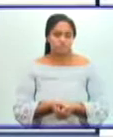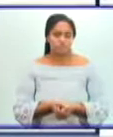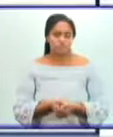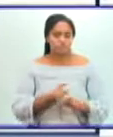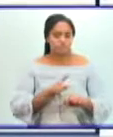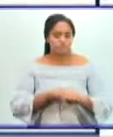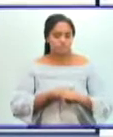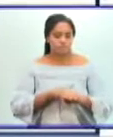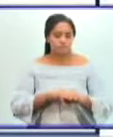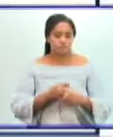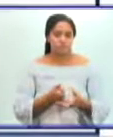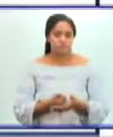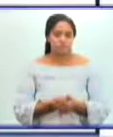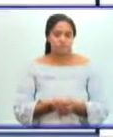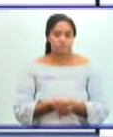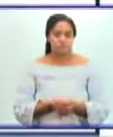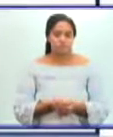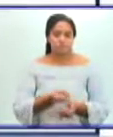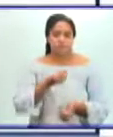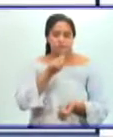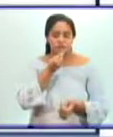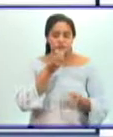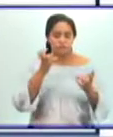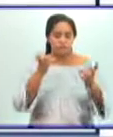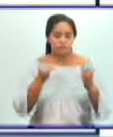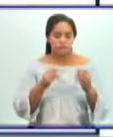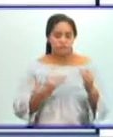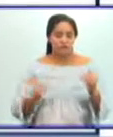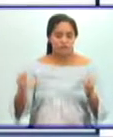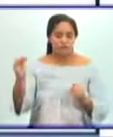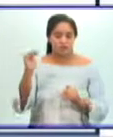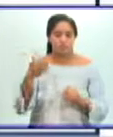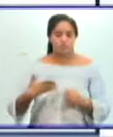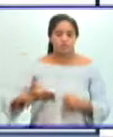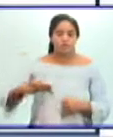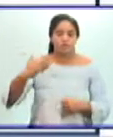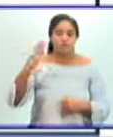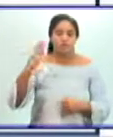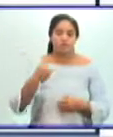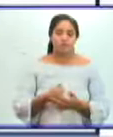un tiempo para que logres calcular la altura de la pared.